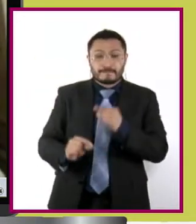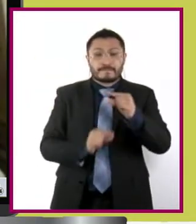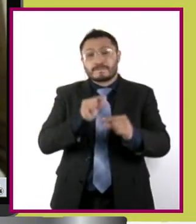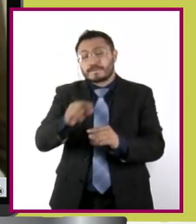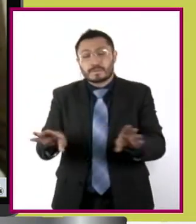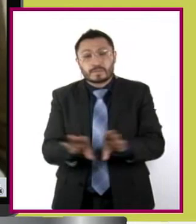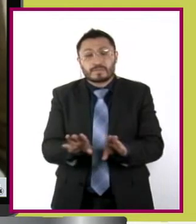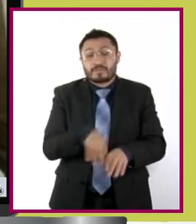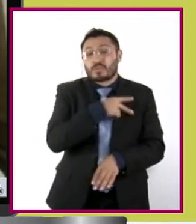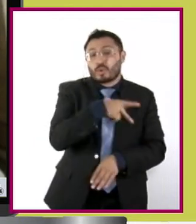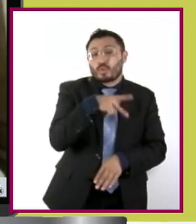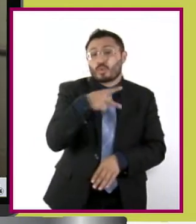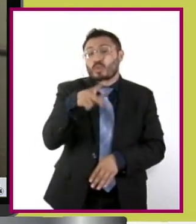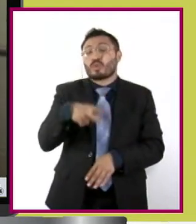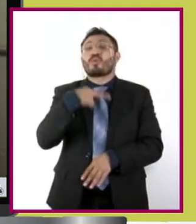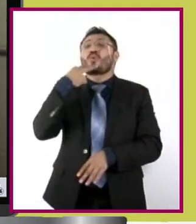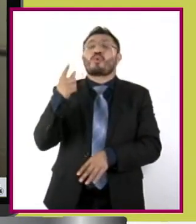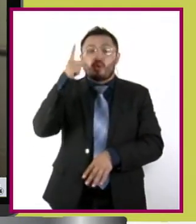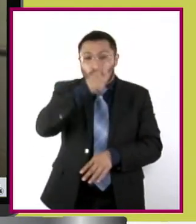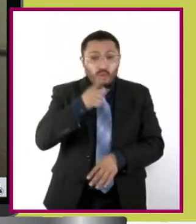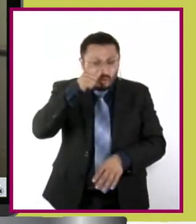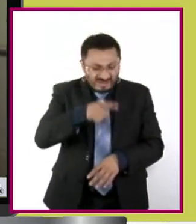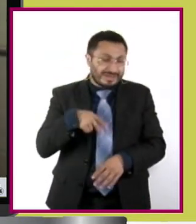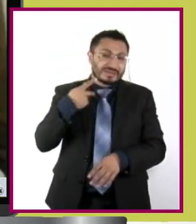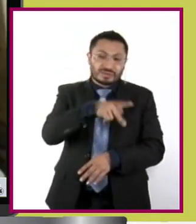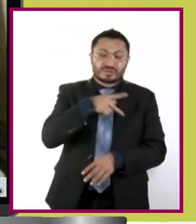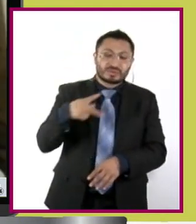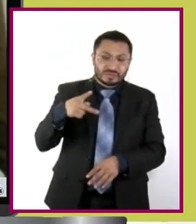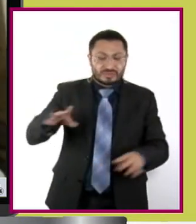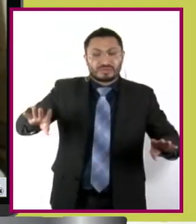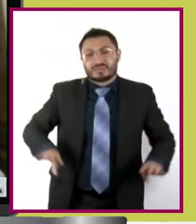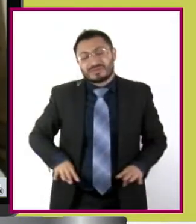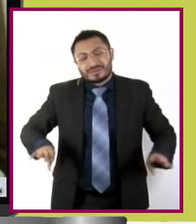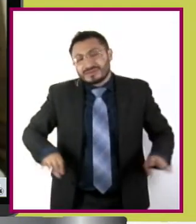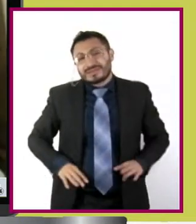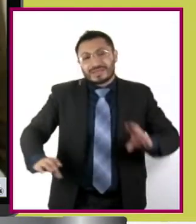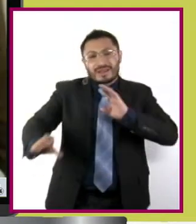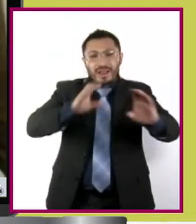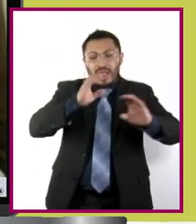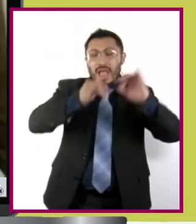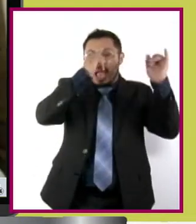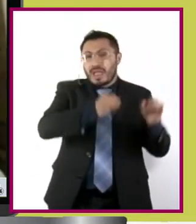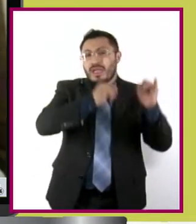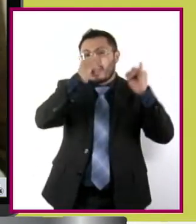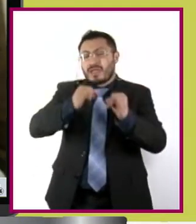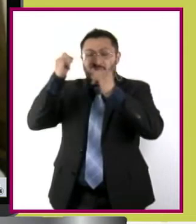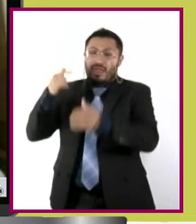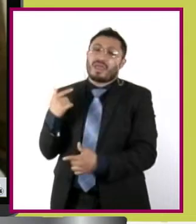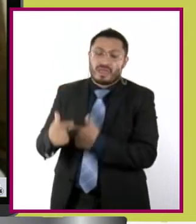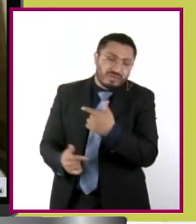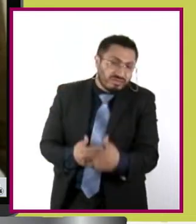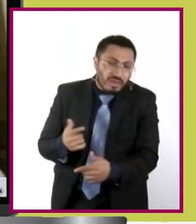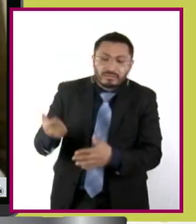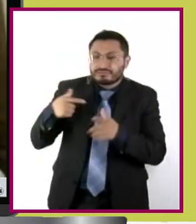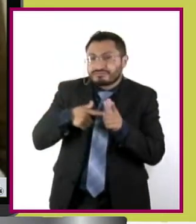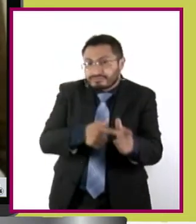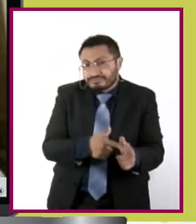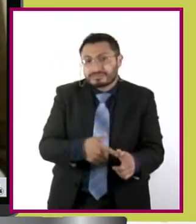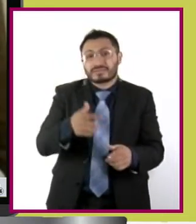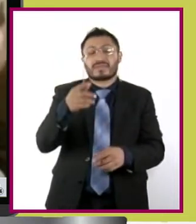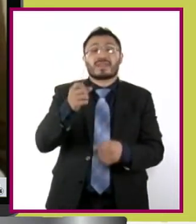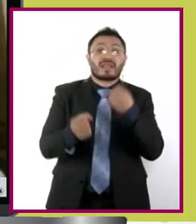creando su propio vocabulario, sus propios elementos de identidad generacional. Hay palabras